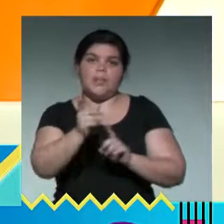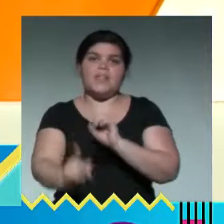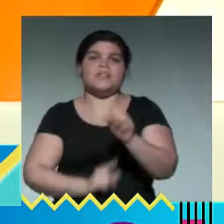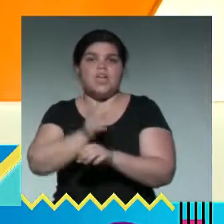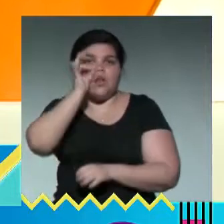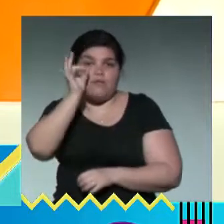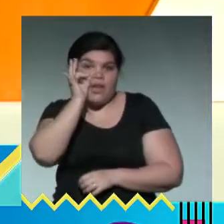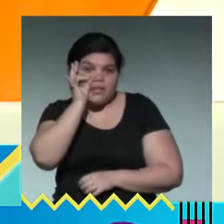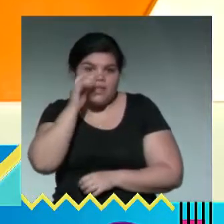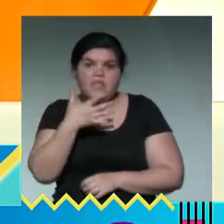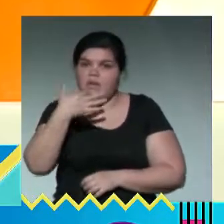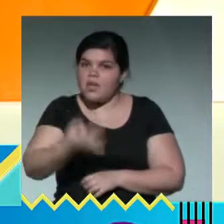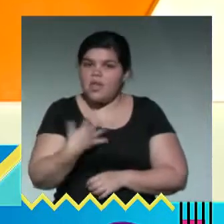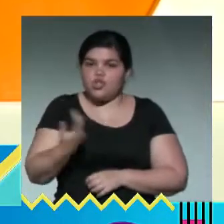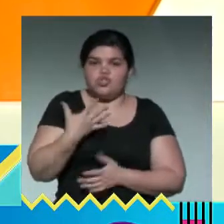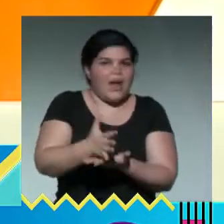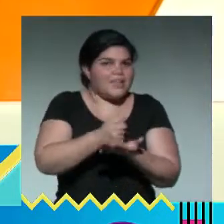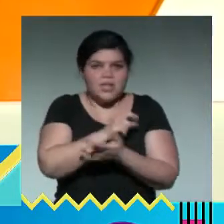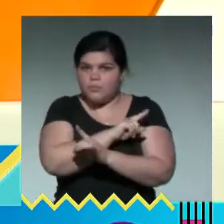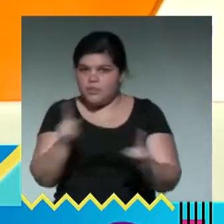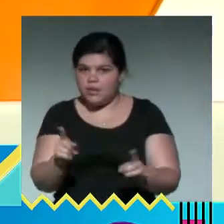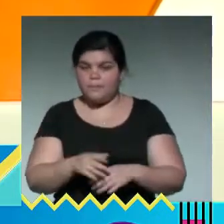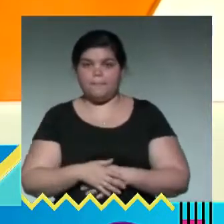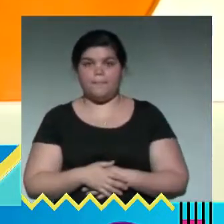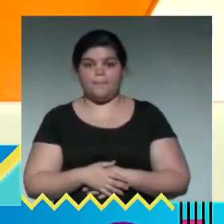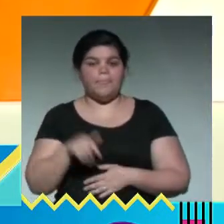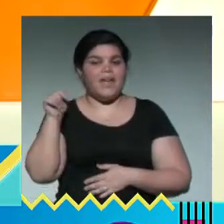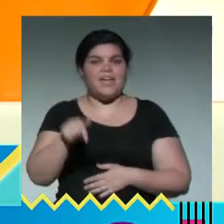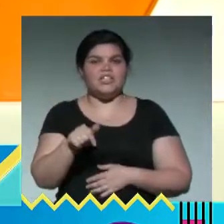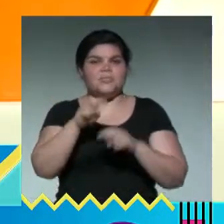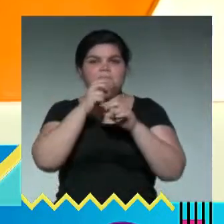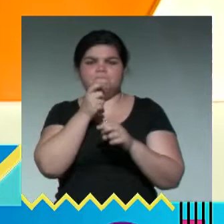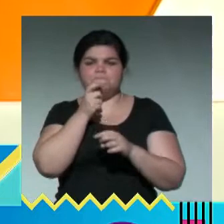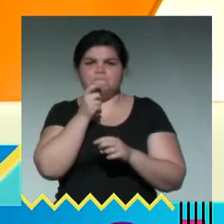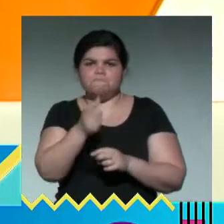aceptamos realmente la conquista, es un término que nos resulta